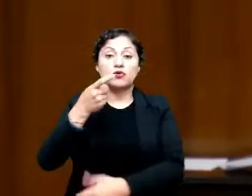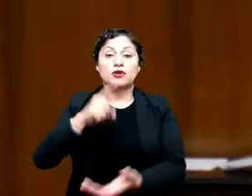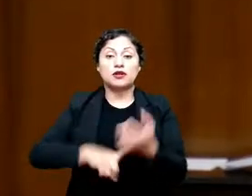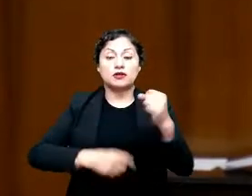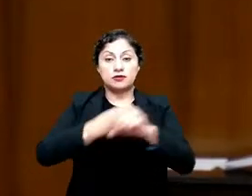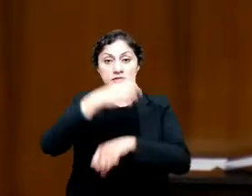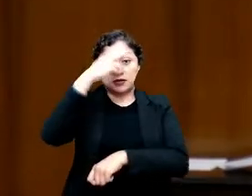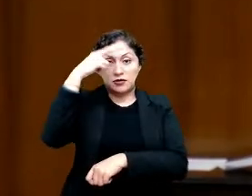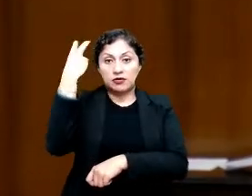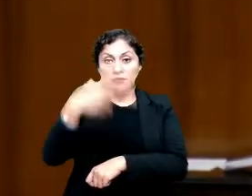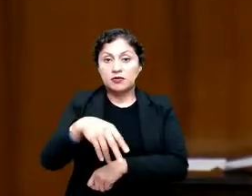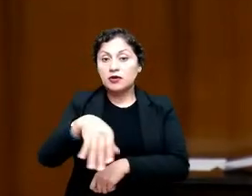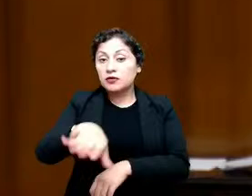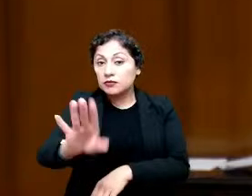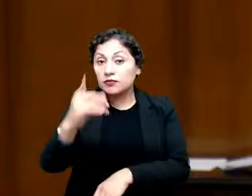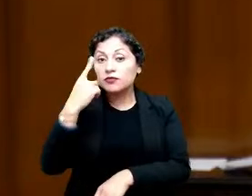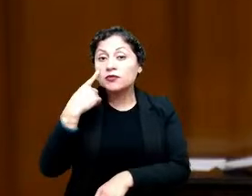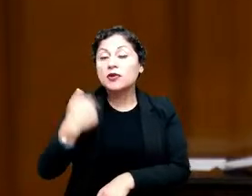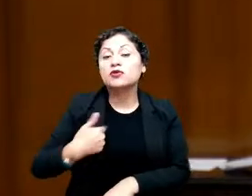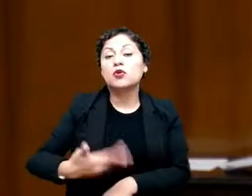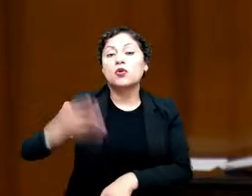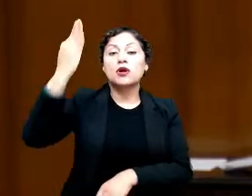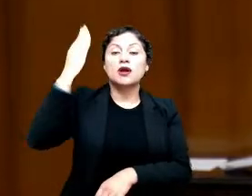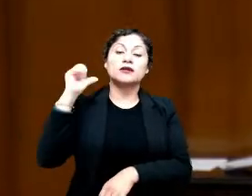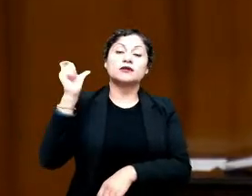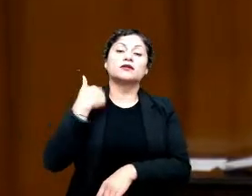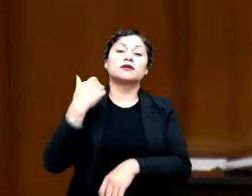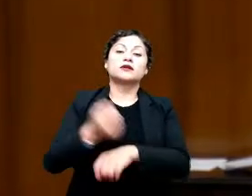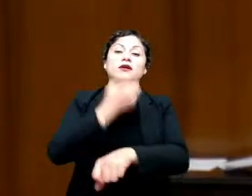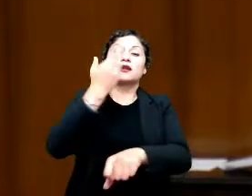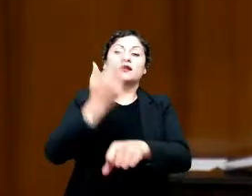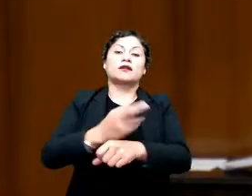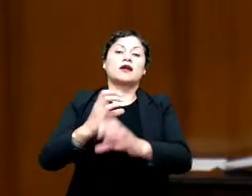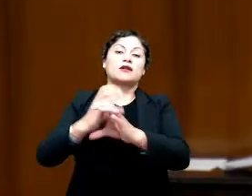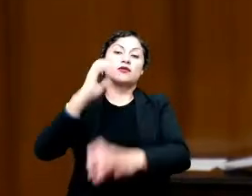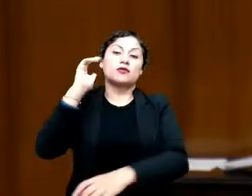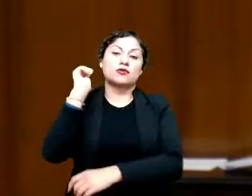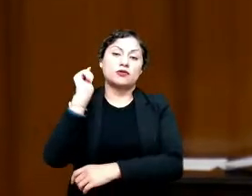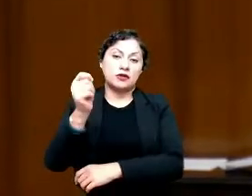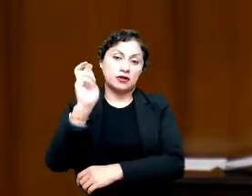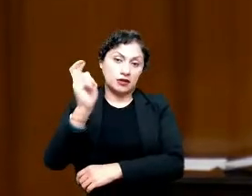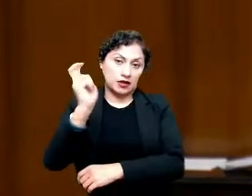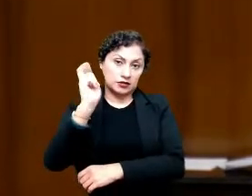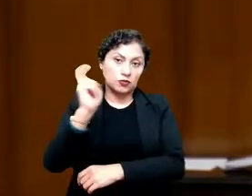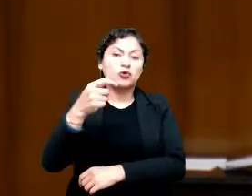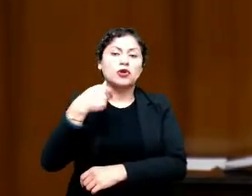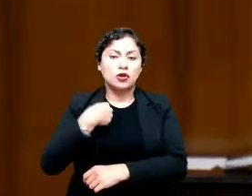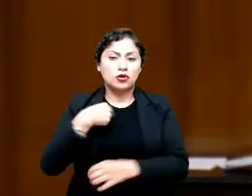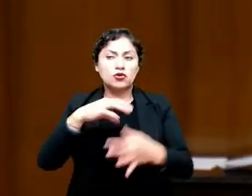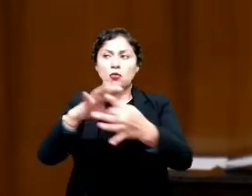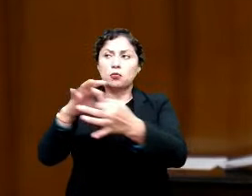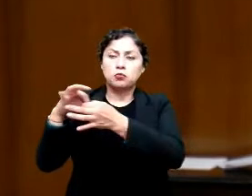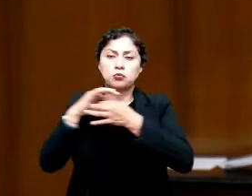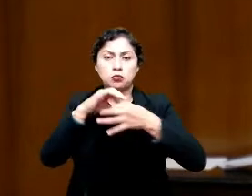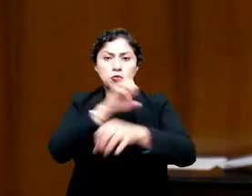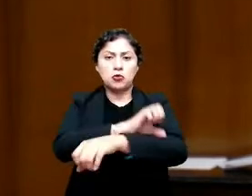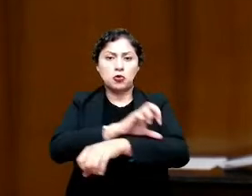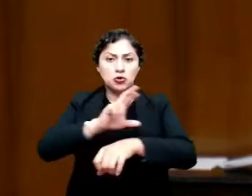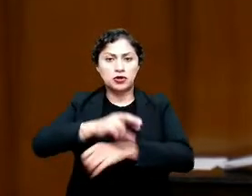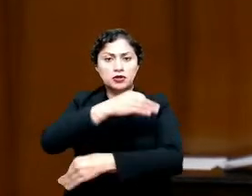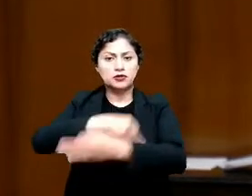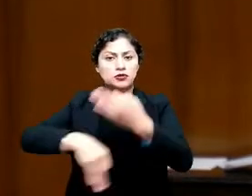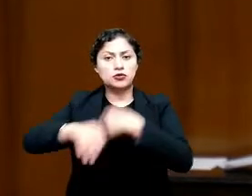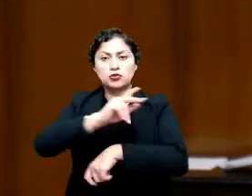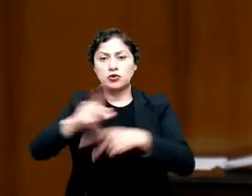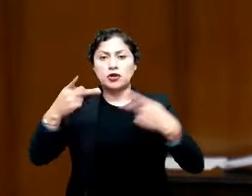momento tuve la responsabilidad de ser secretario de Transporte y tuve una amplia coordinación con todos los transportistas y estoy preparando una